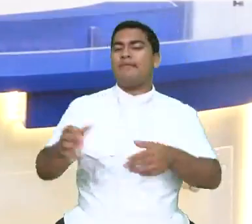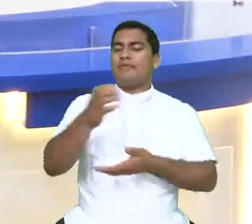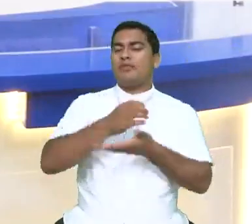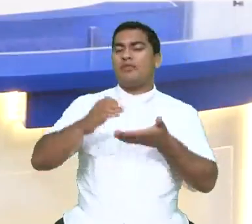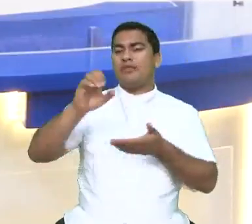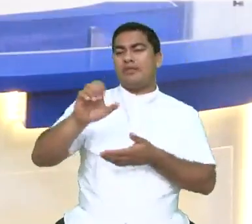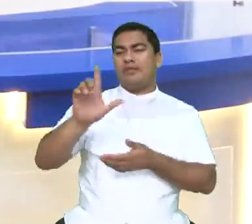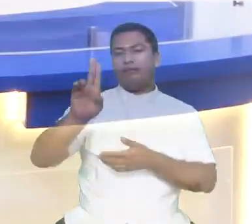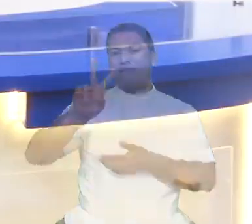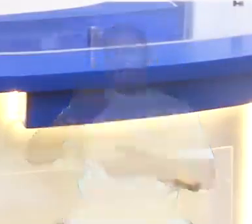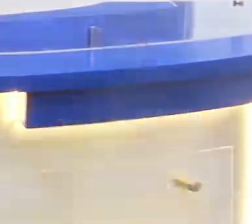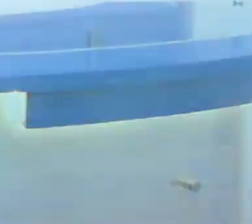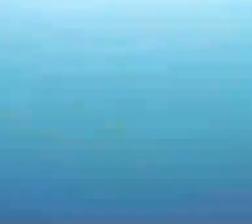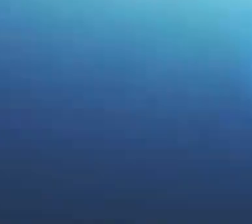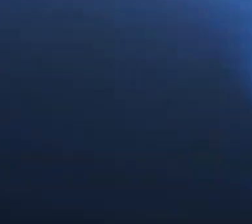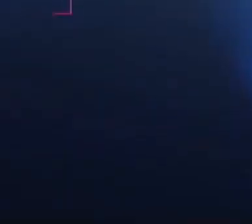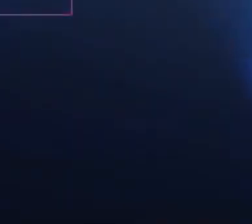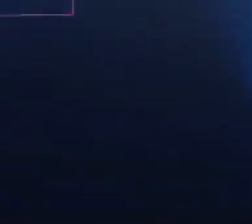Mena con los detalles.